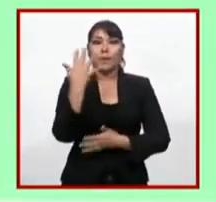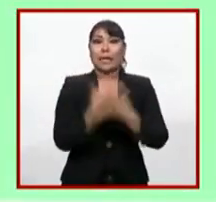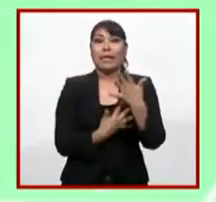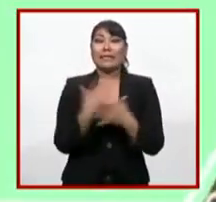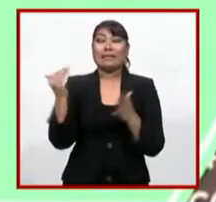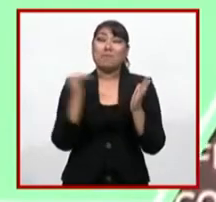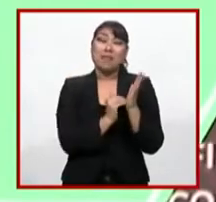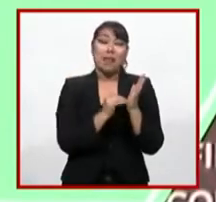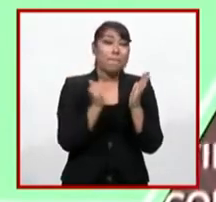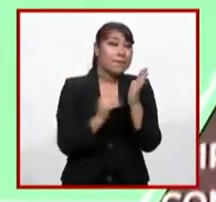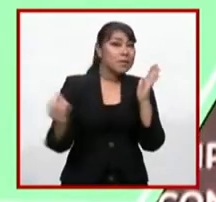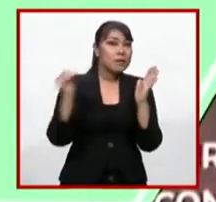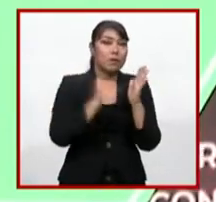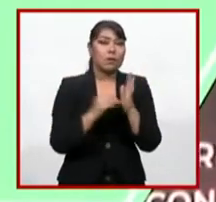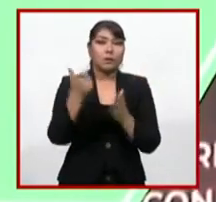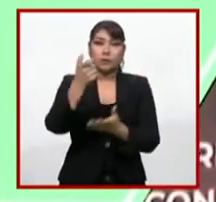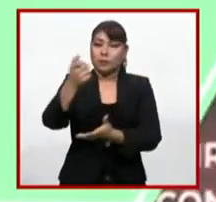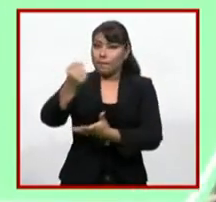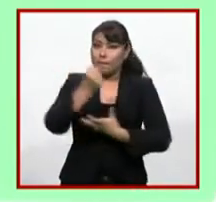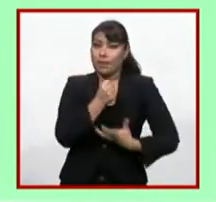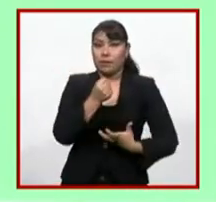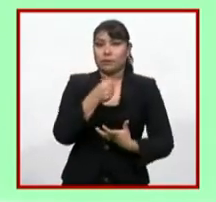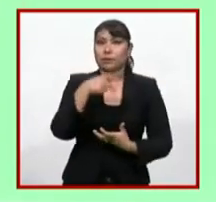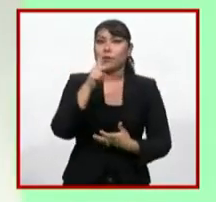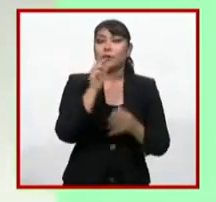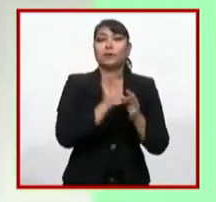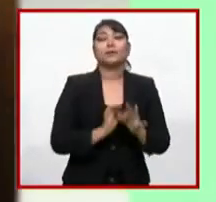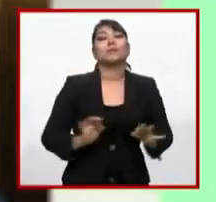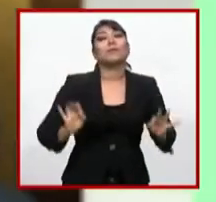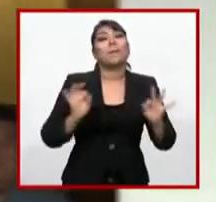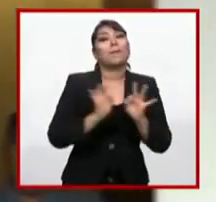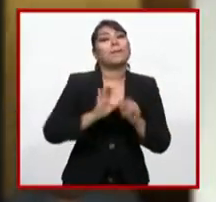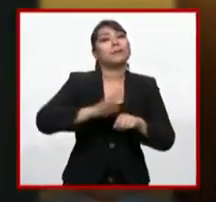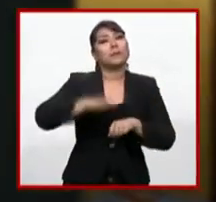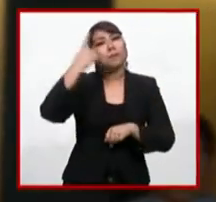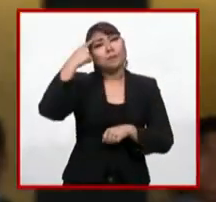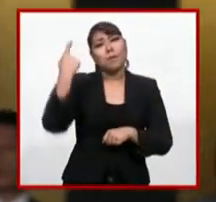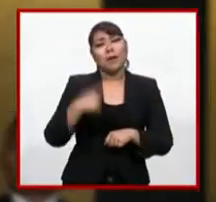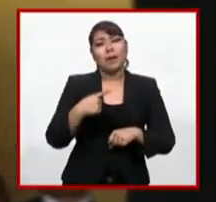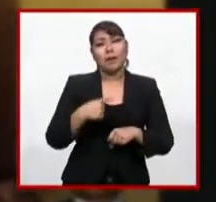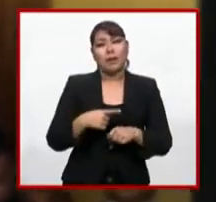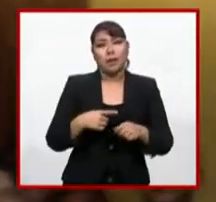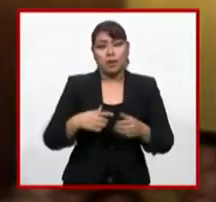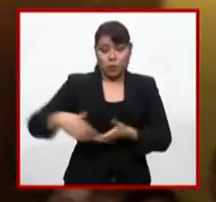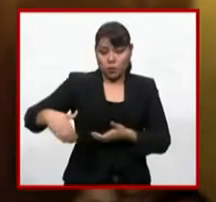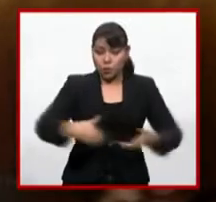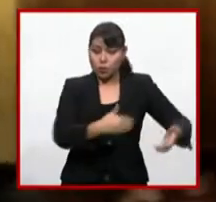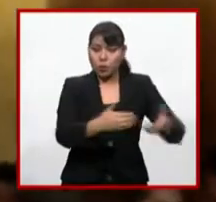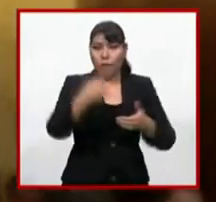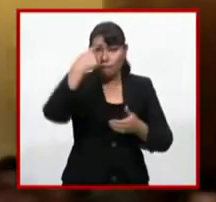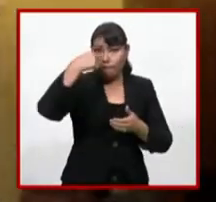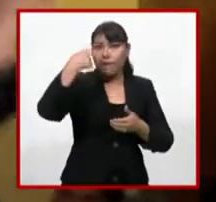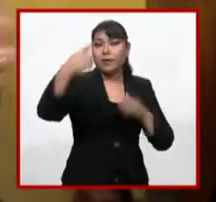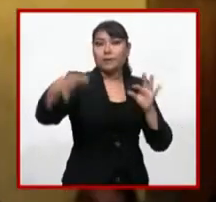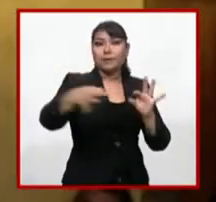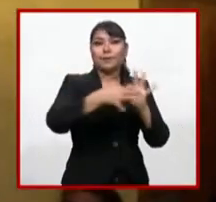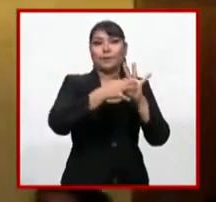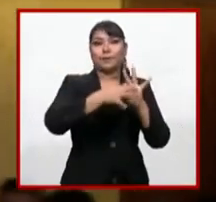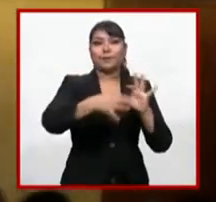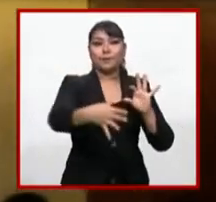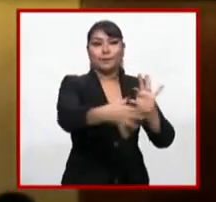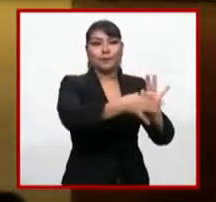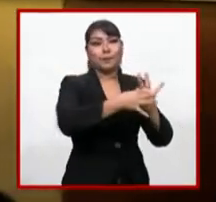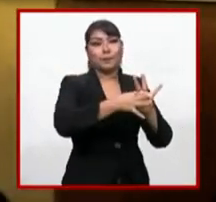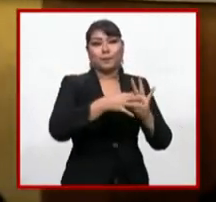pesos, pero lo más importante, generar nuevos motores de crecimiento para nuestro estado. Y por